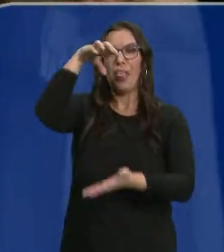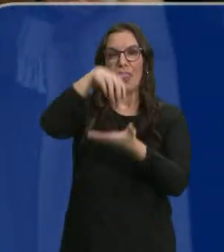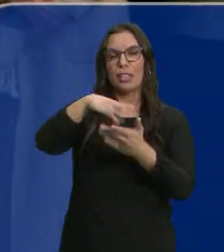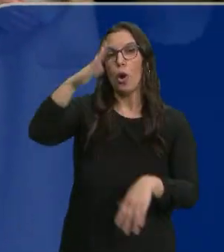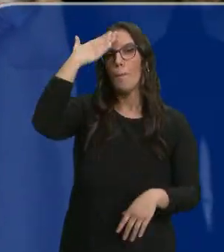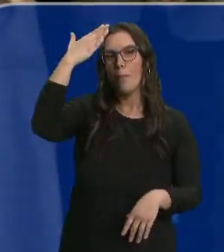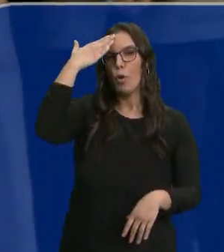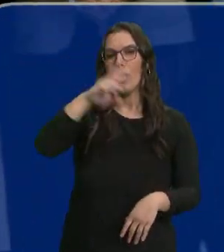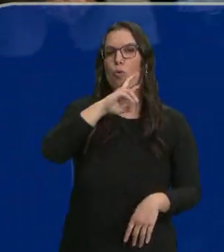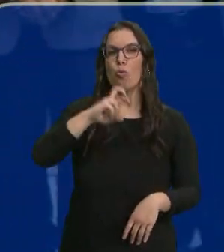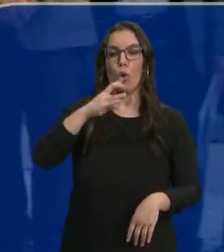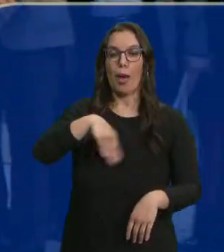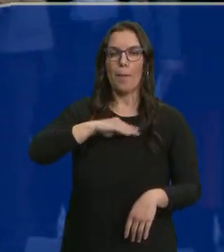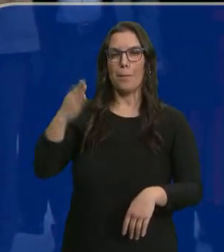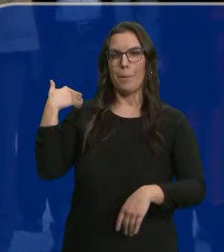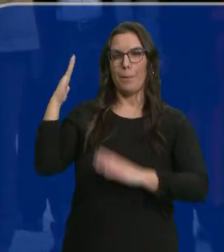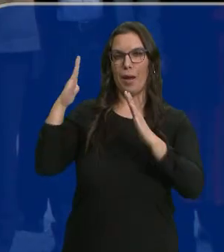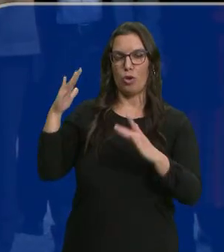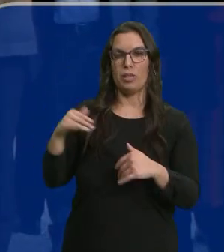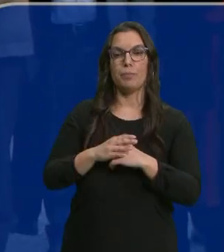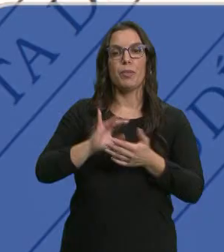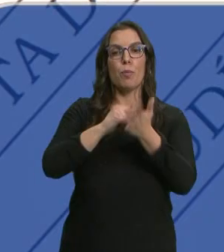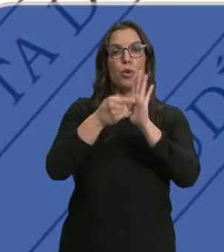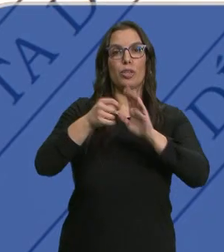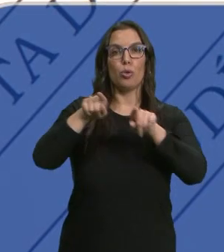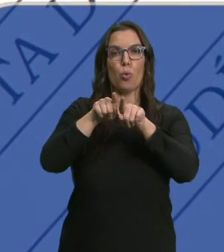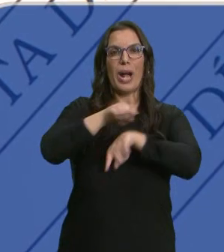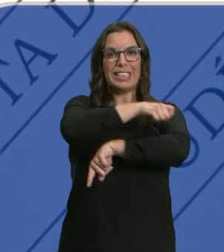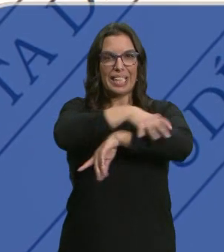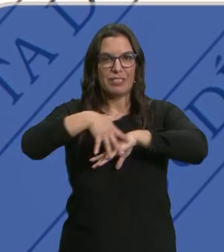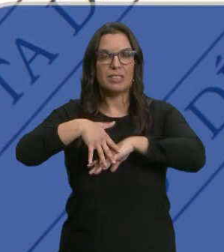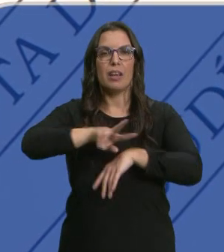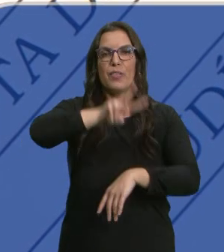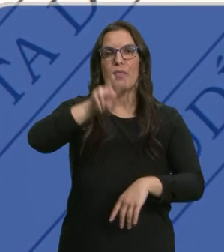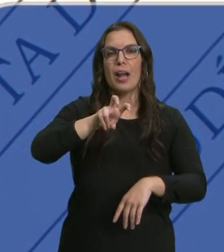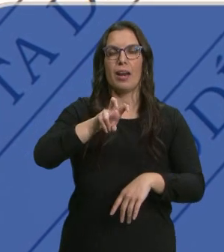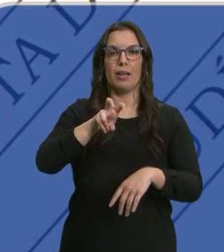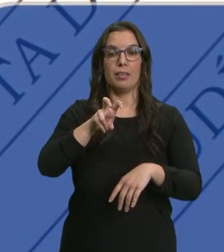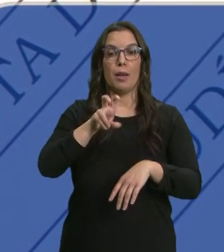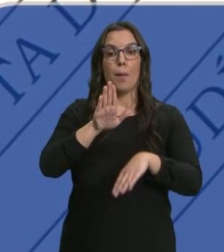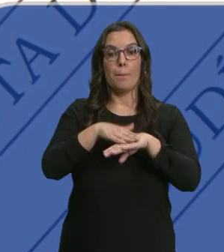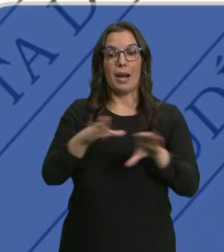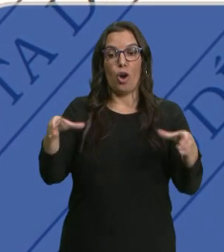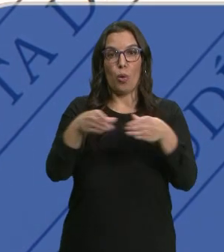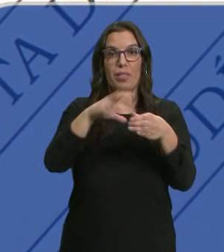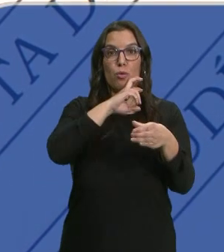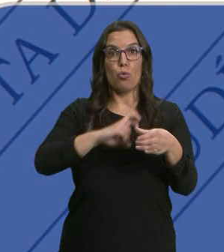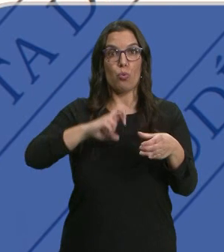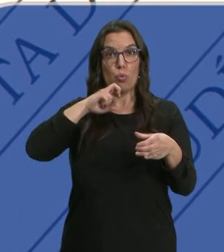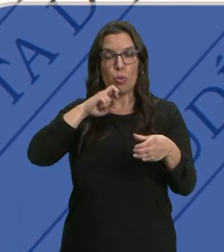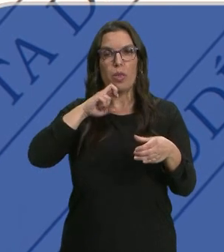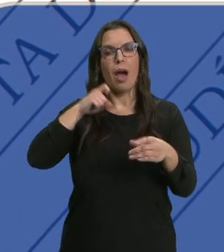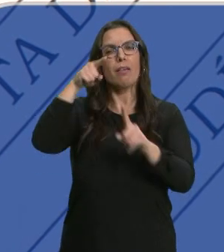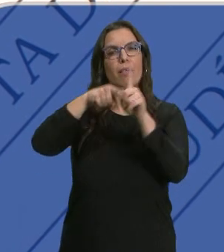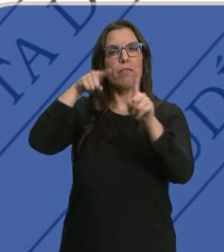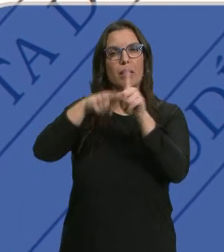centro de la memoria sefardí. Este es un proyecto transversal que va a luchar porque la comunidad judía siga y